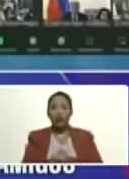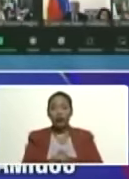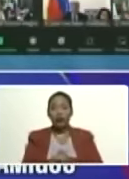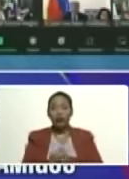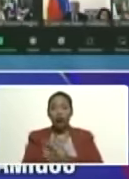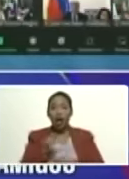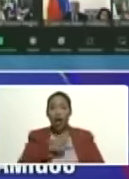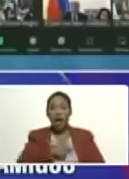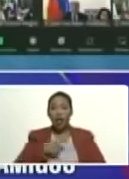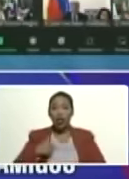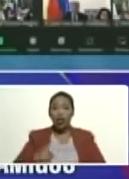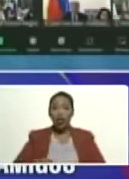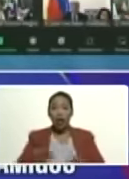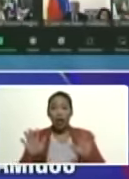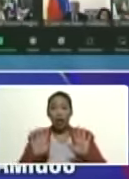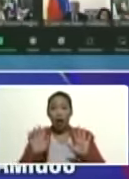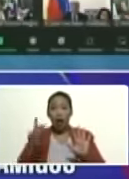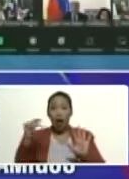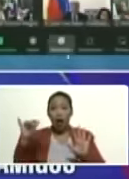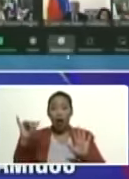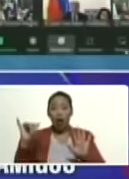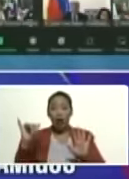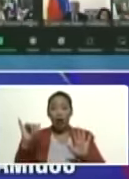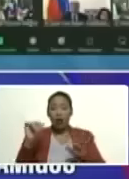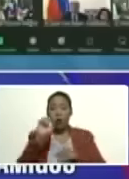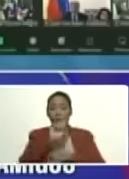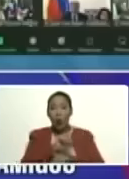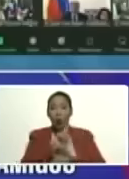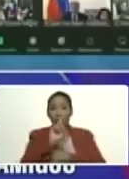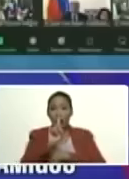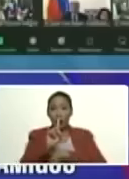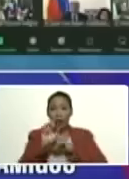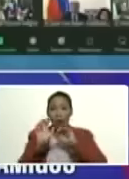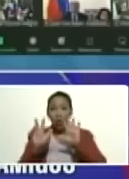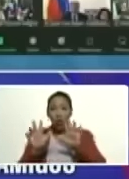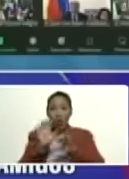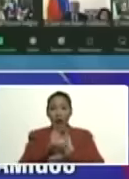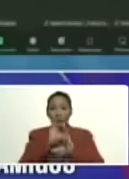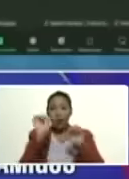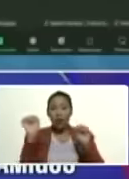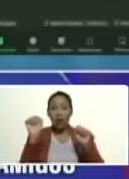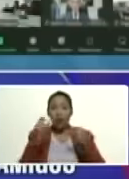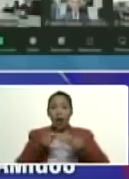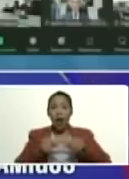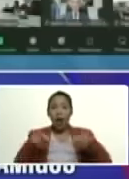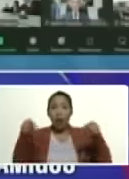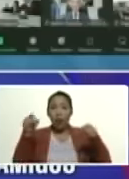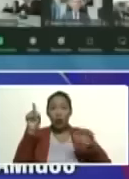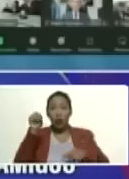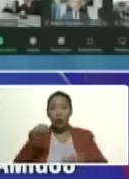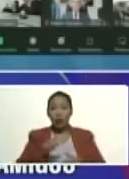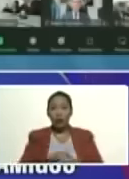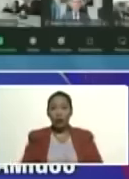China es la 1:18 de la mañana. Y en Japón también, ¿verdad?